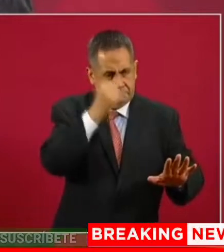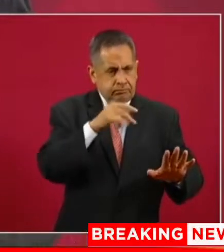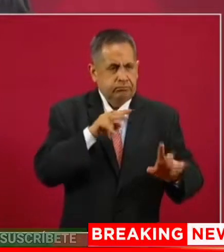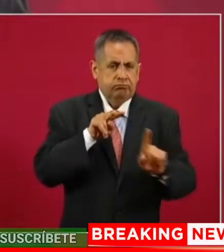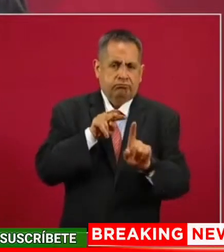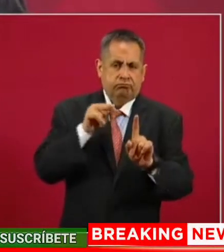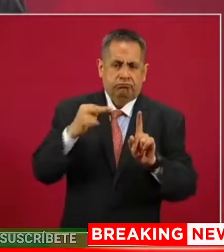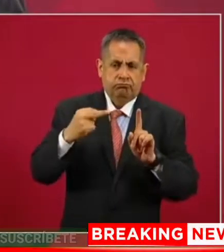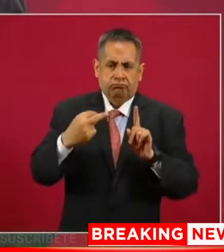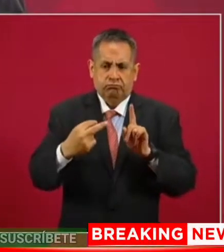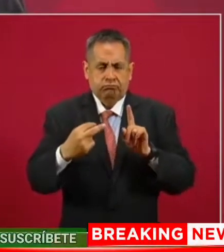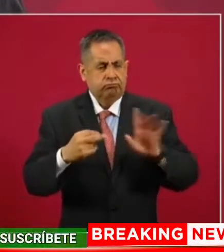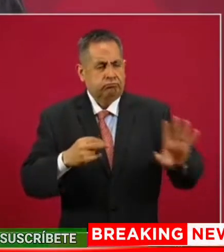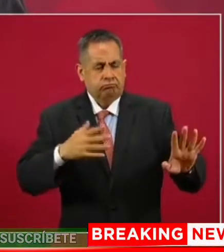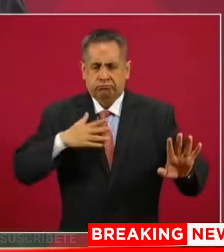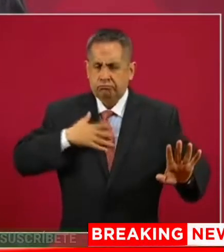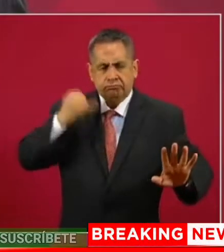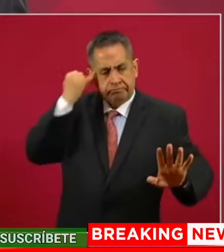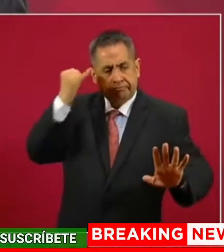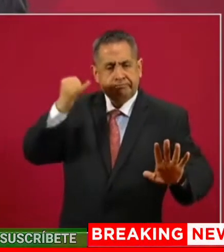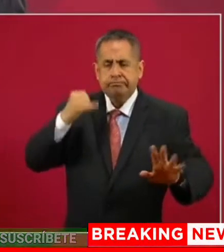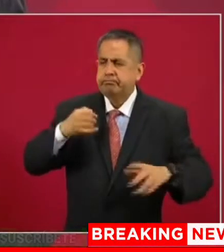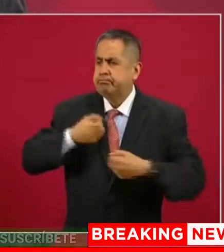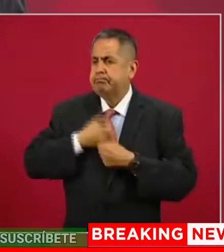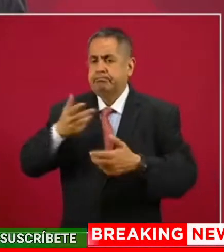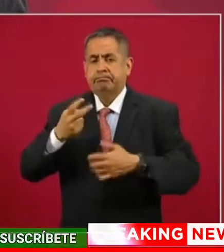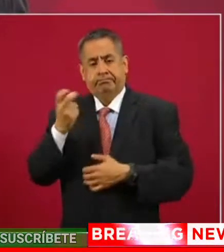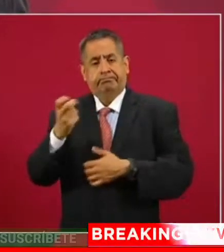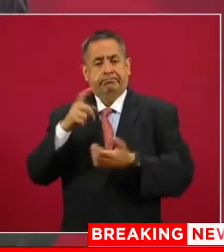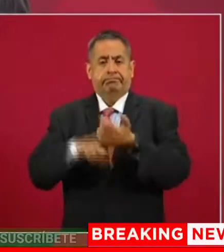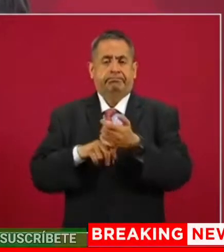otros puntos de vista, porque eso es la democracia.